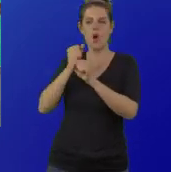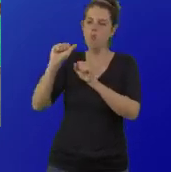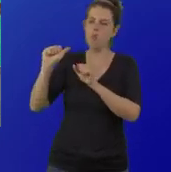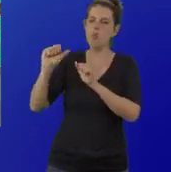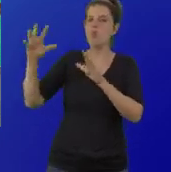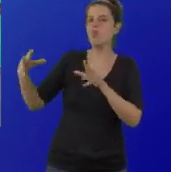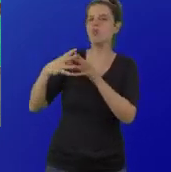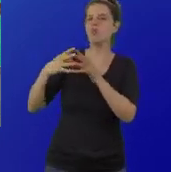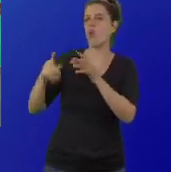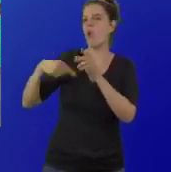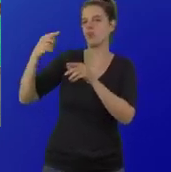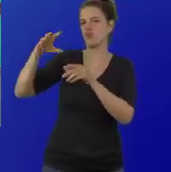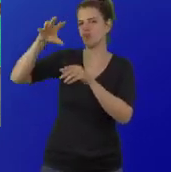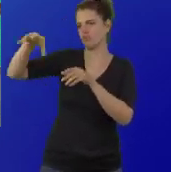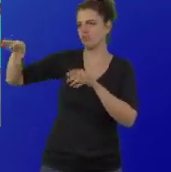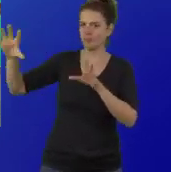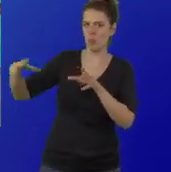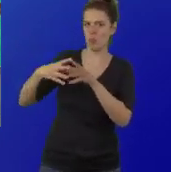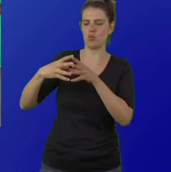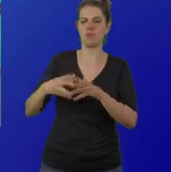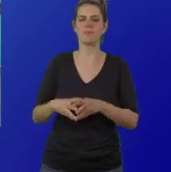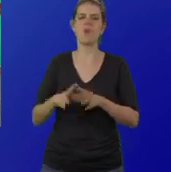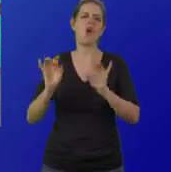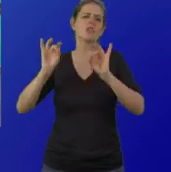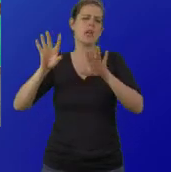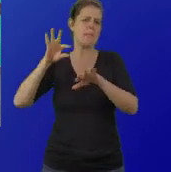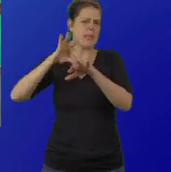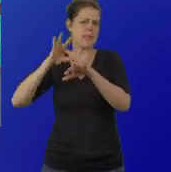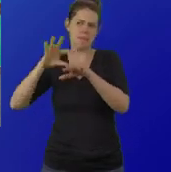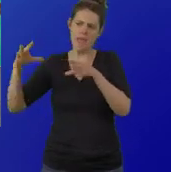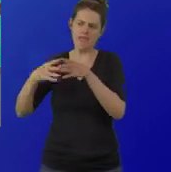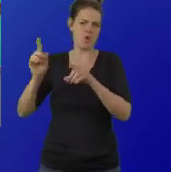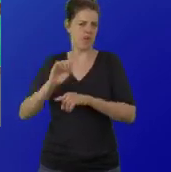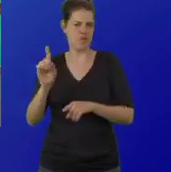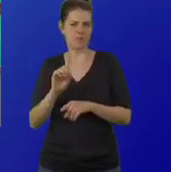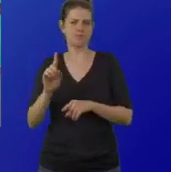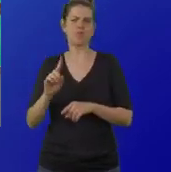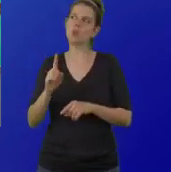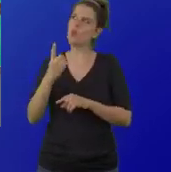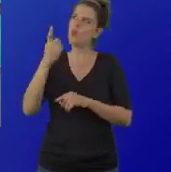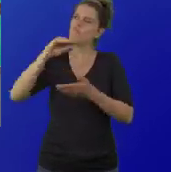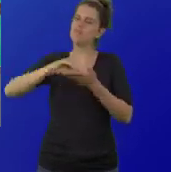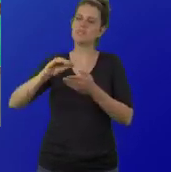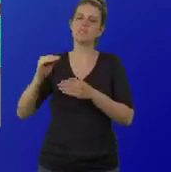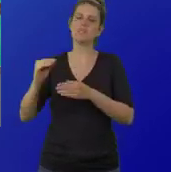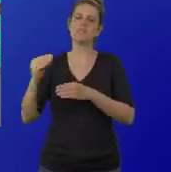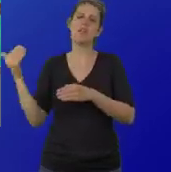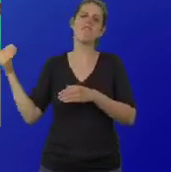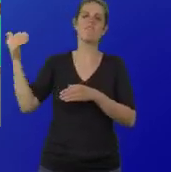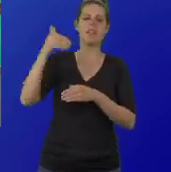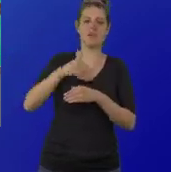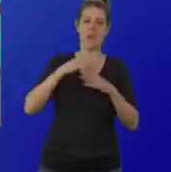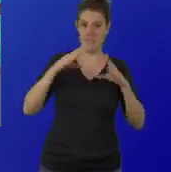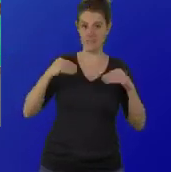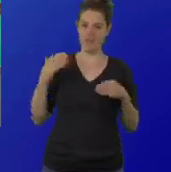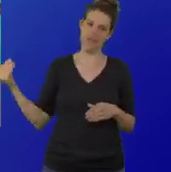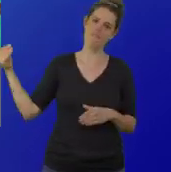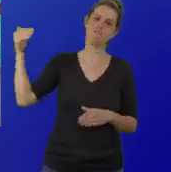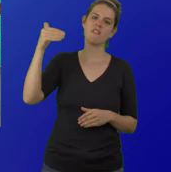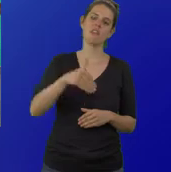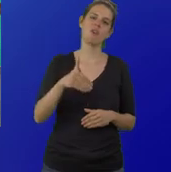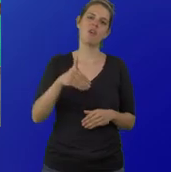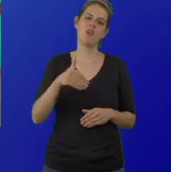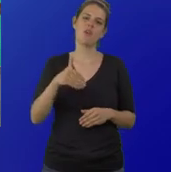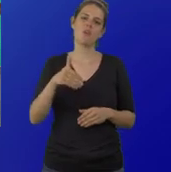otras entidades. No solamente tiene que ser con médicos. Vino acá a la escuela